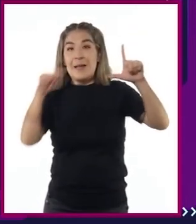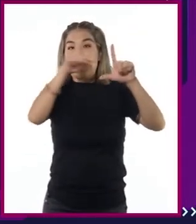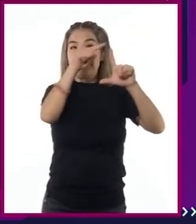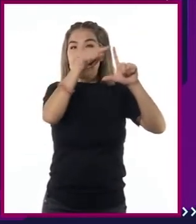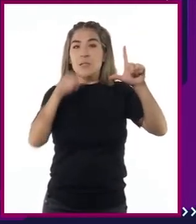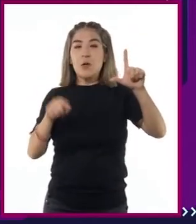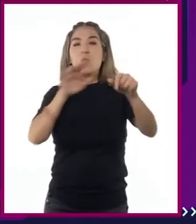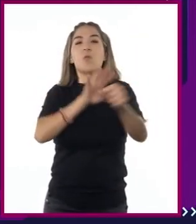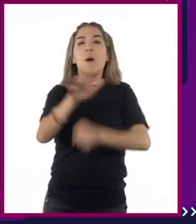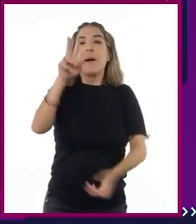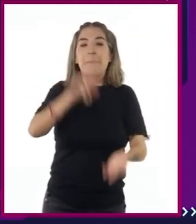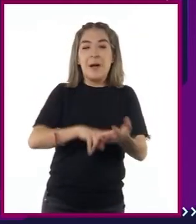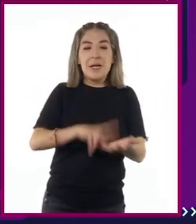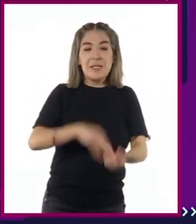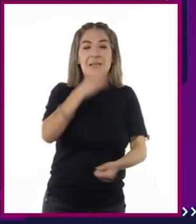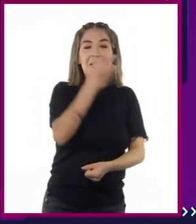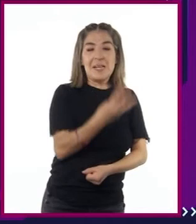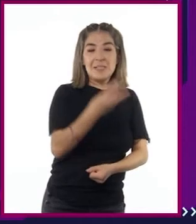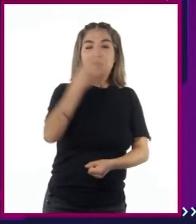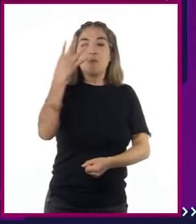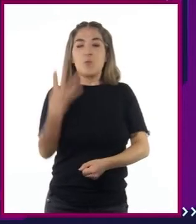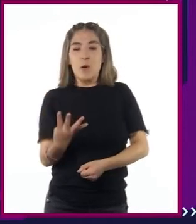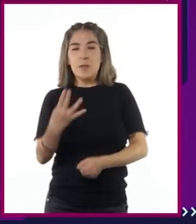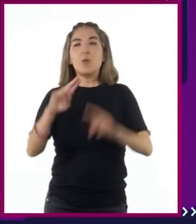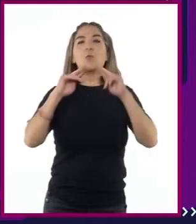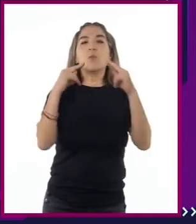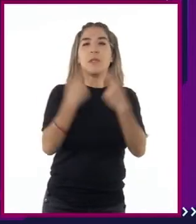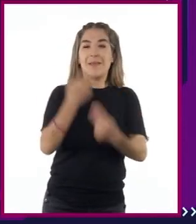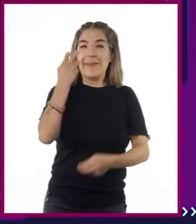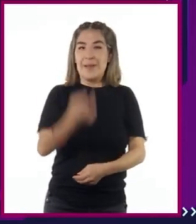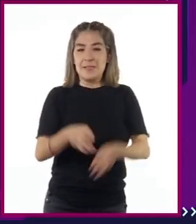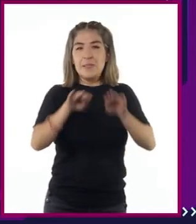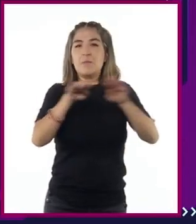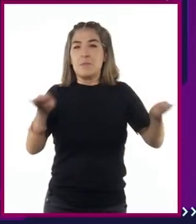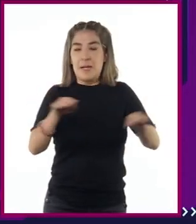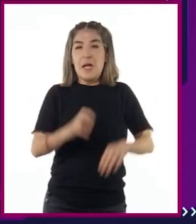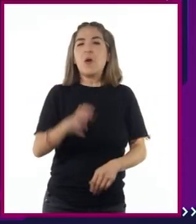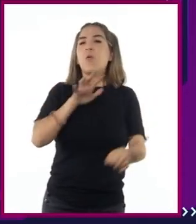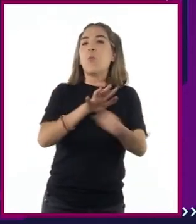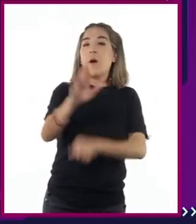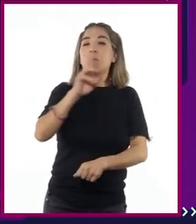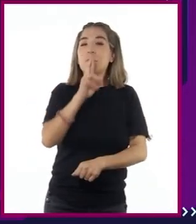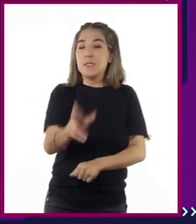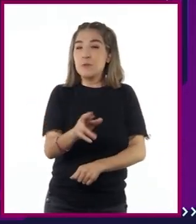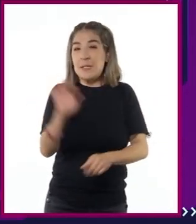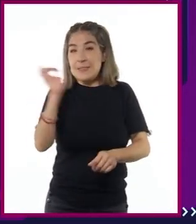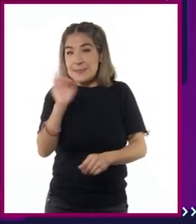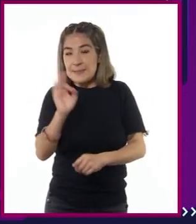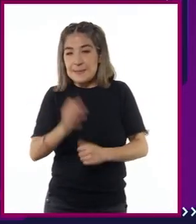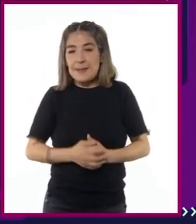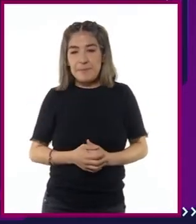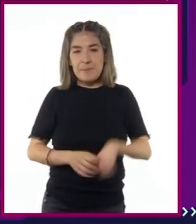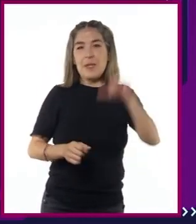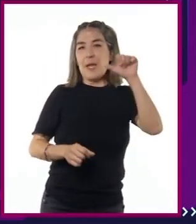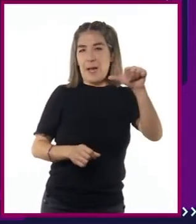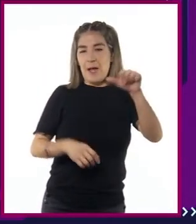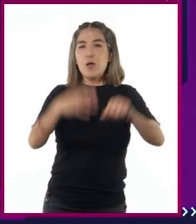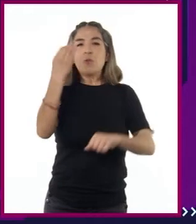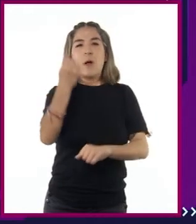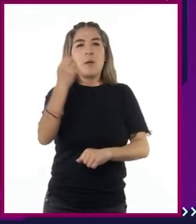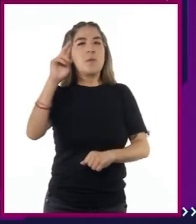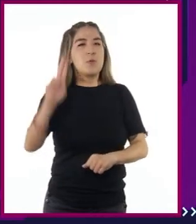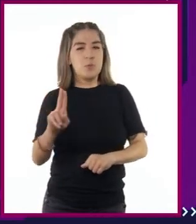4 unidades respectivamente. Los resultados posibles son A, 9